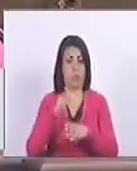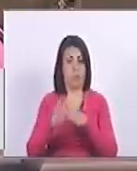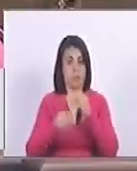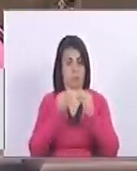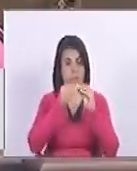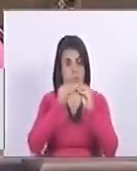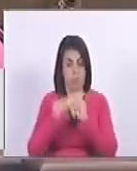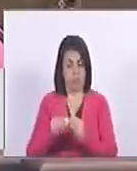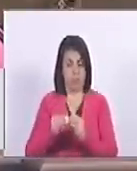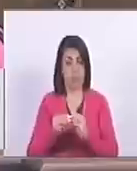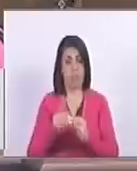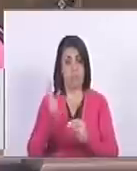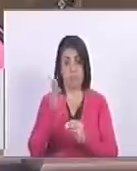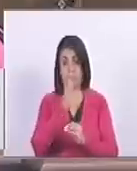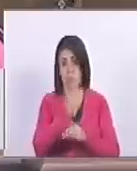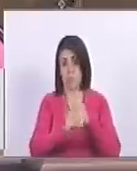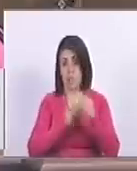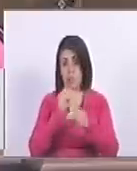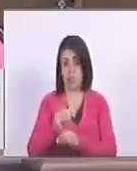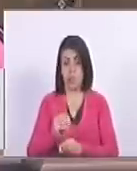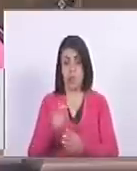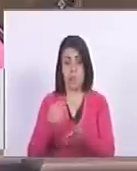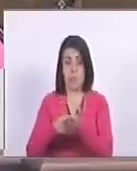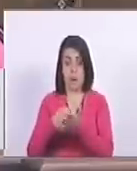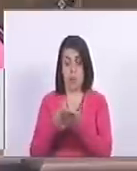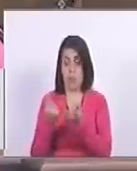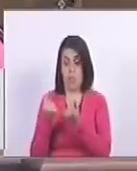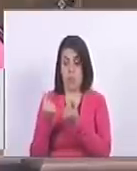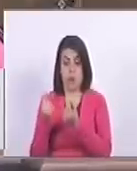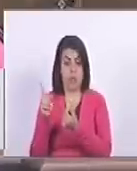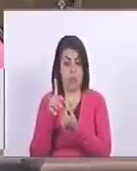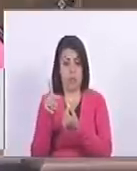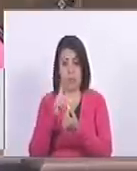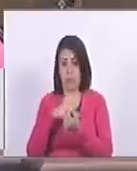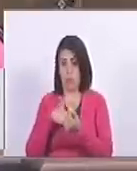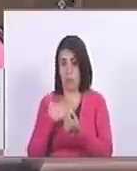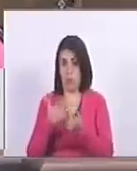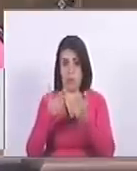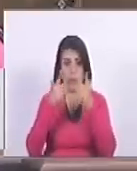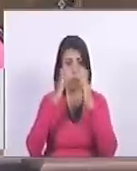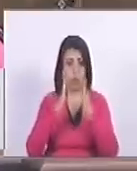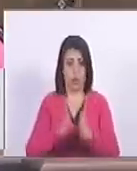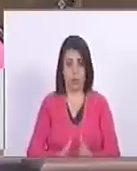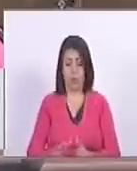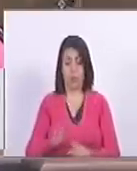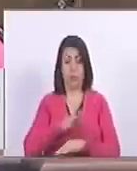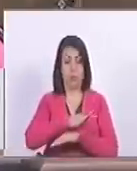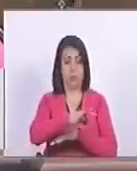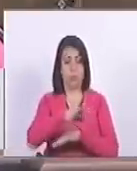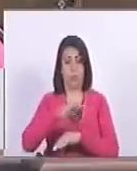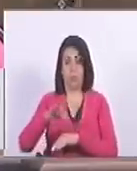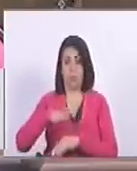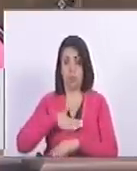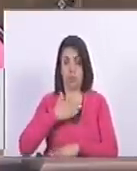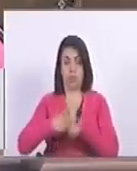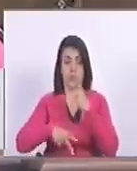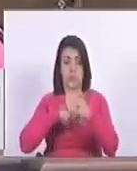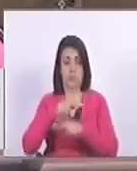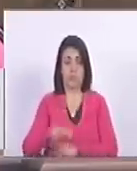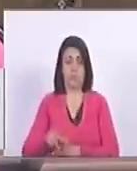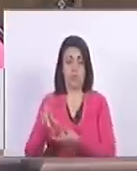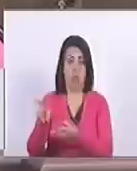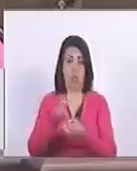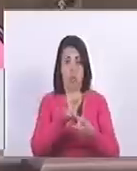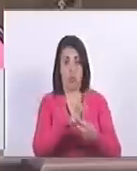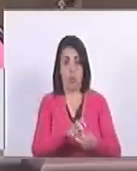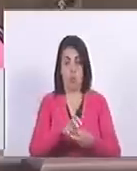accesorios y sanciones, deberán ser pagados en bolívares. Ninguna autoridad estatal o municipal podrá proceder al cobro